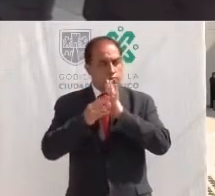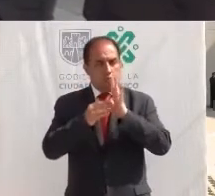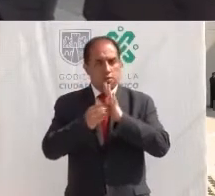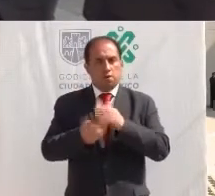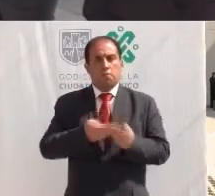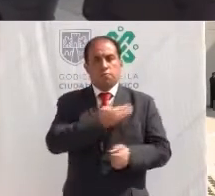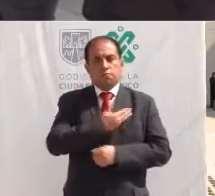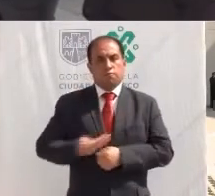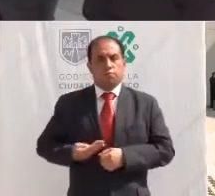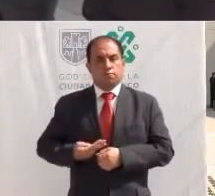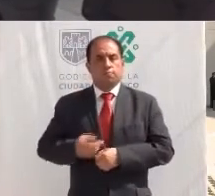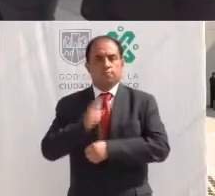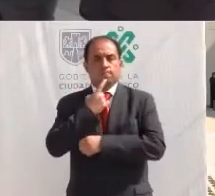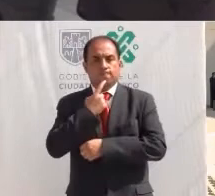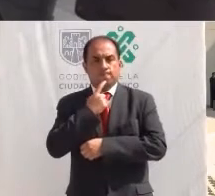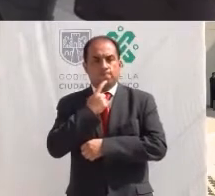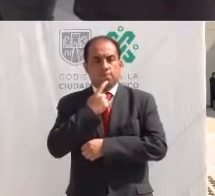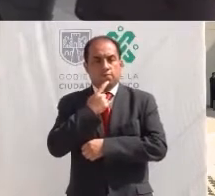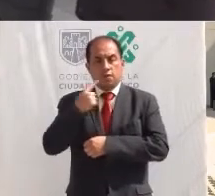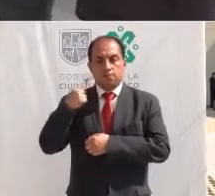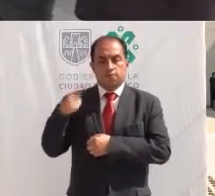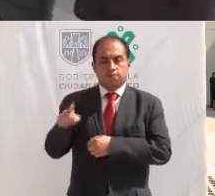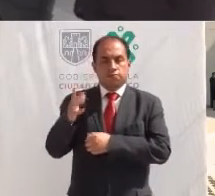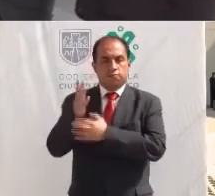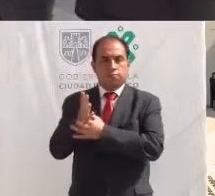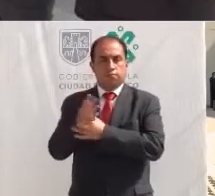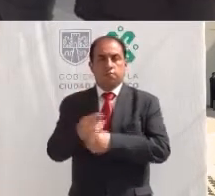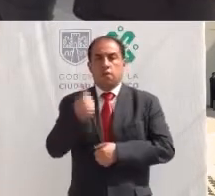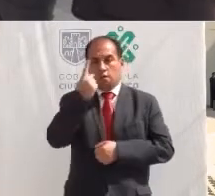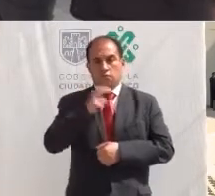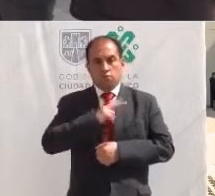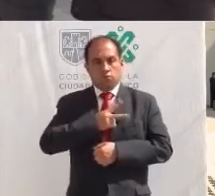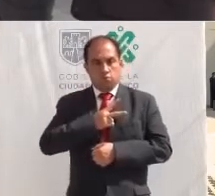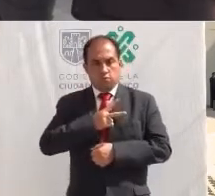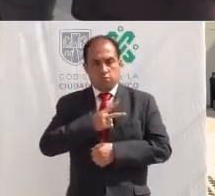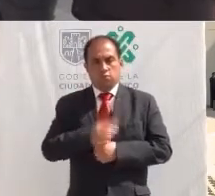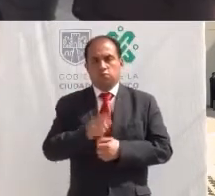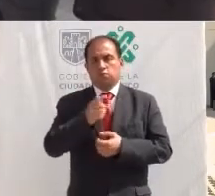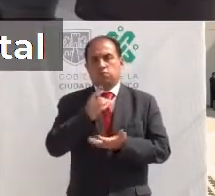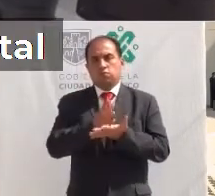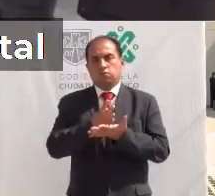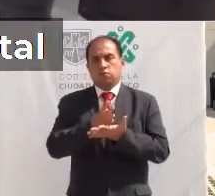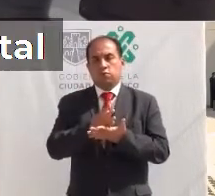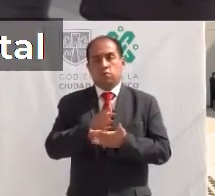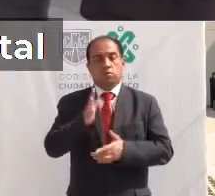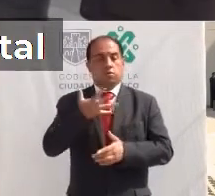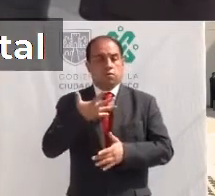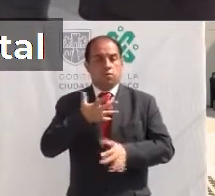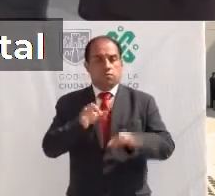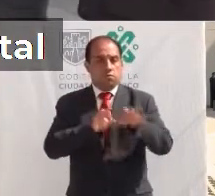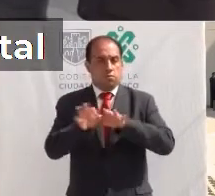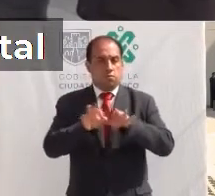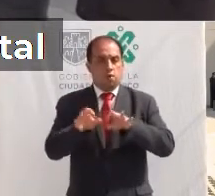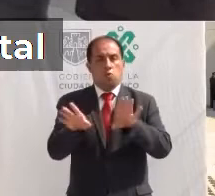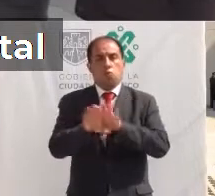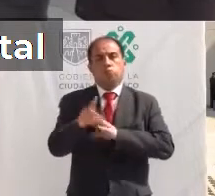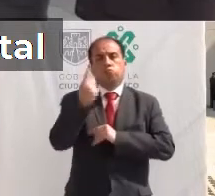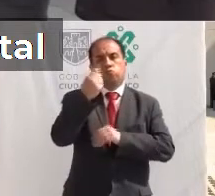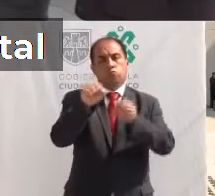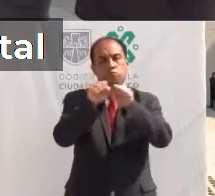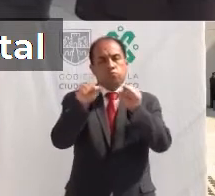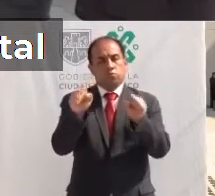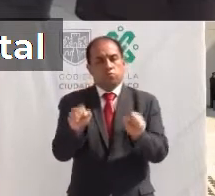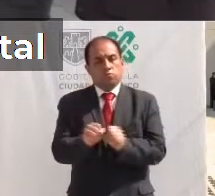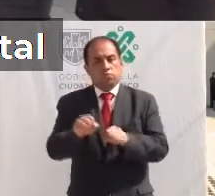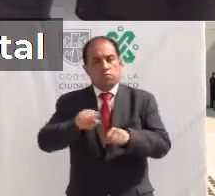reforzar la capacidad de atención para pacientes con kobe 19 en la capital del país durante el arranque de operaciones del hospital general